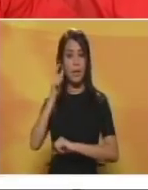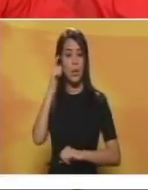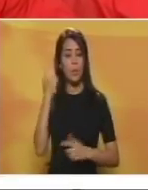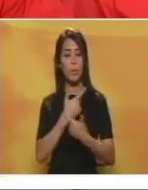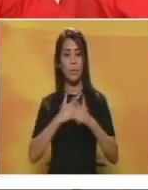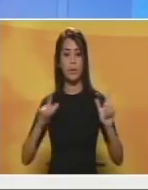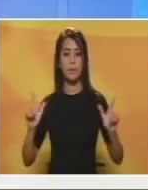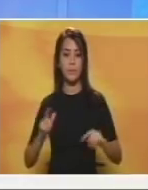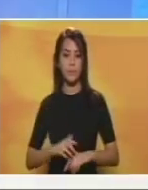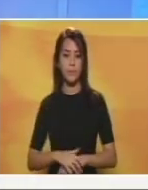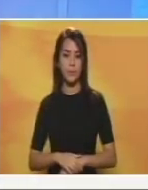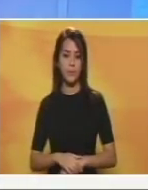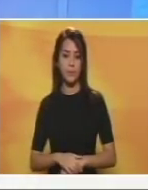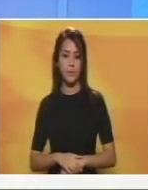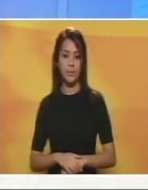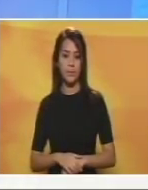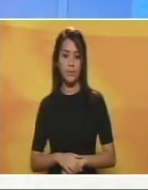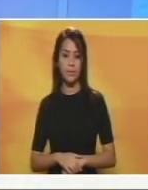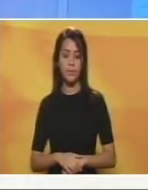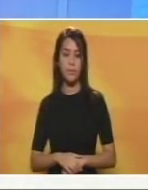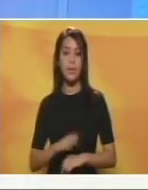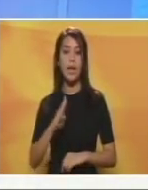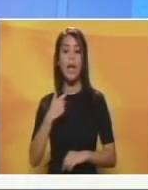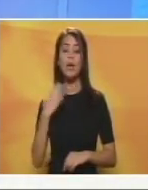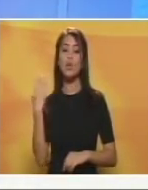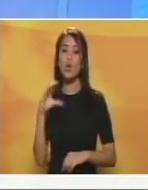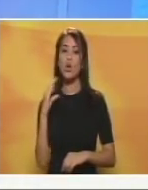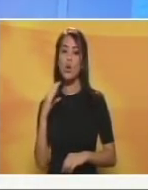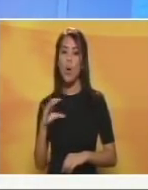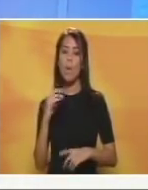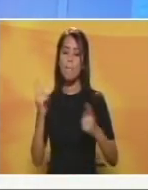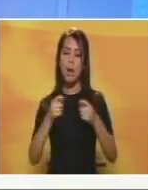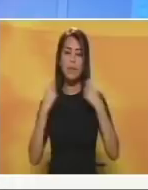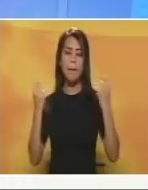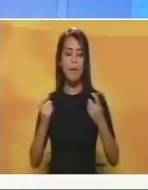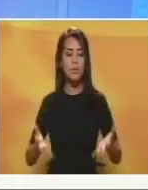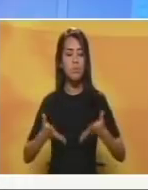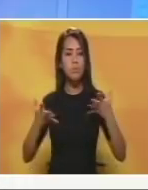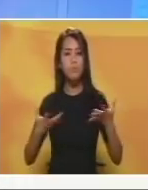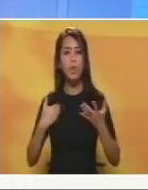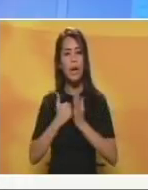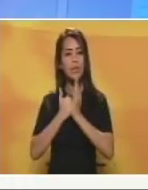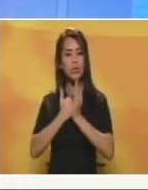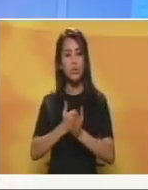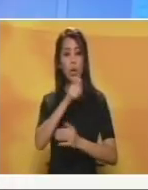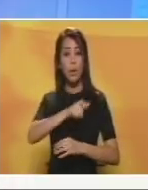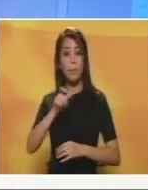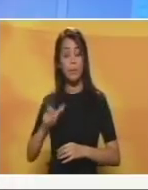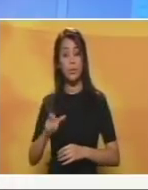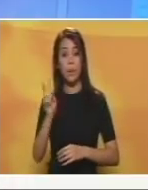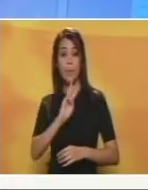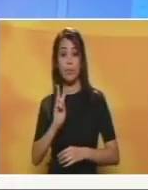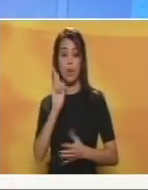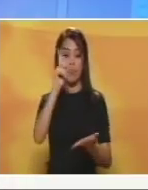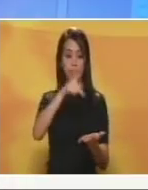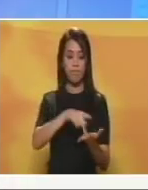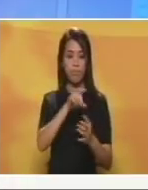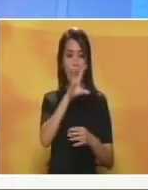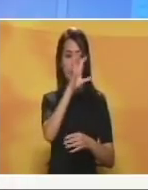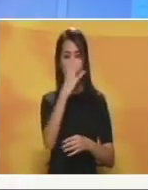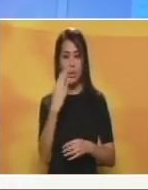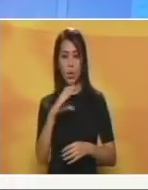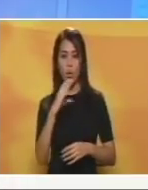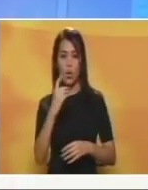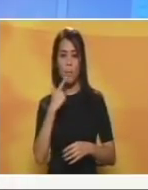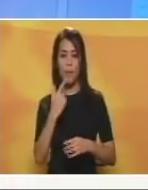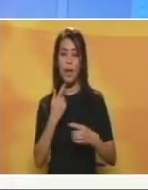libres. En Bucaramanga, Colombia, hay una campaña para promover la solidaridad con los venezolanos que llegan a ese país con mensajes en